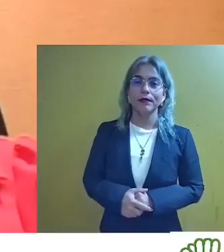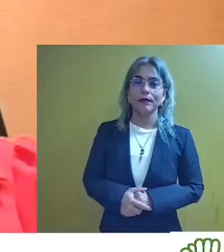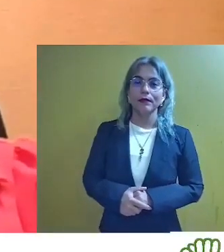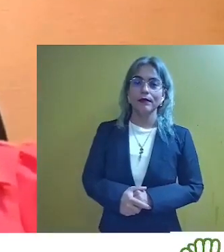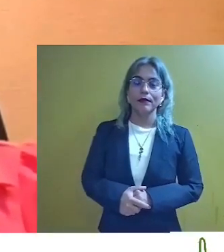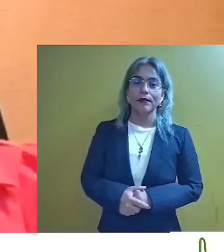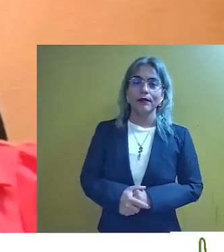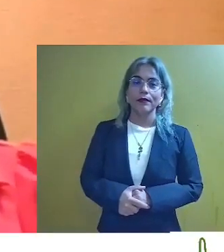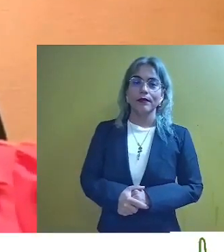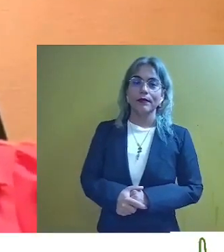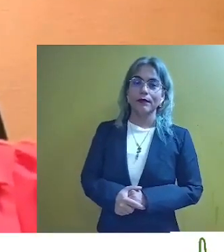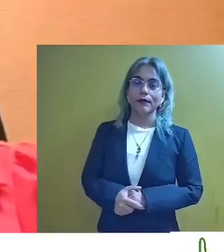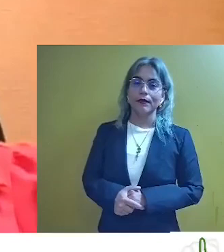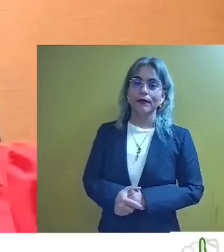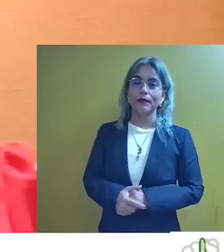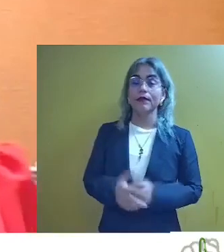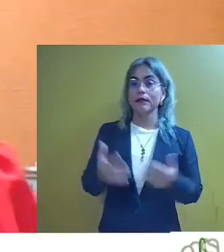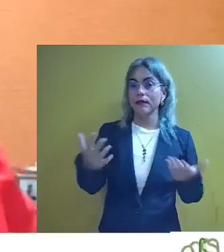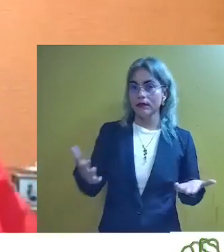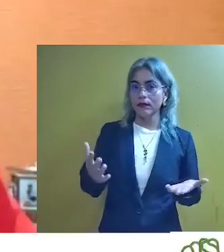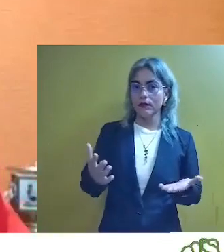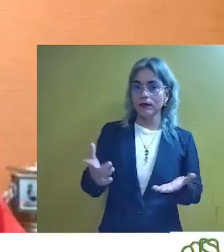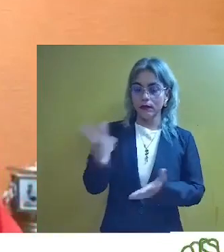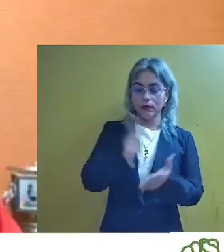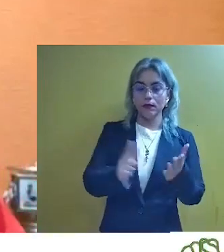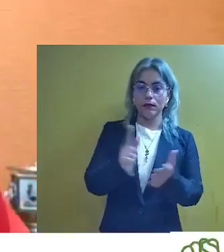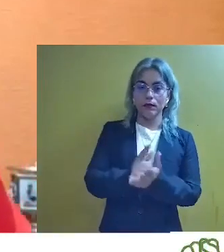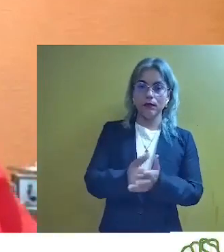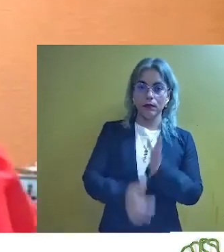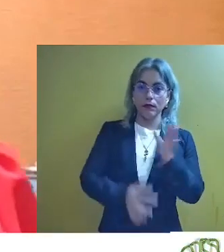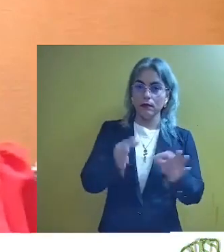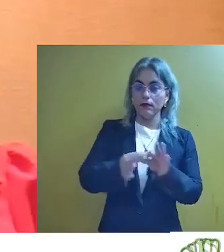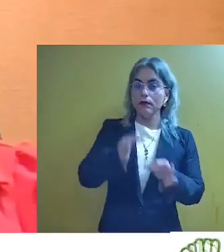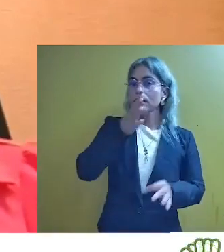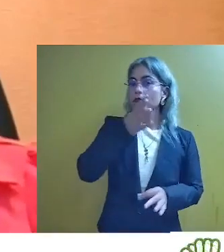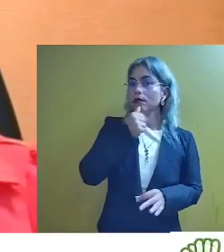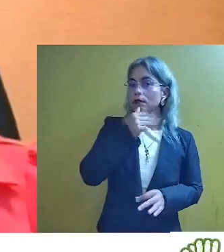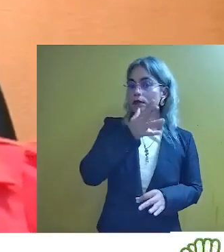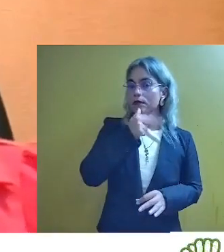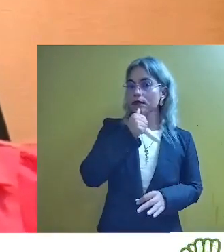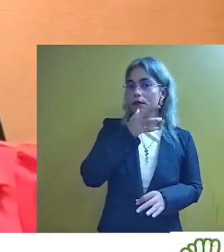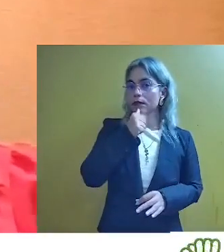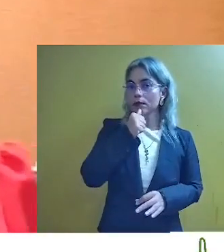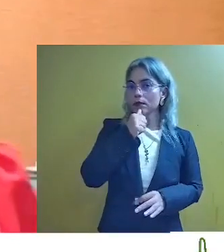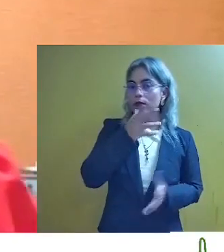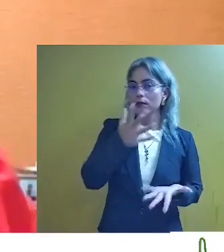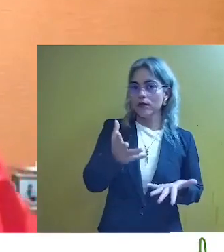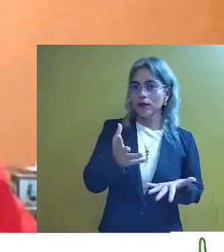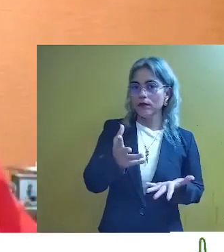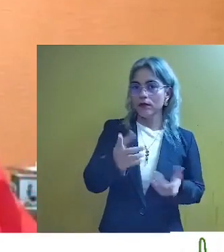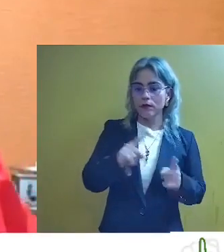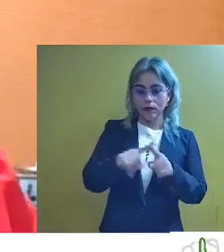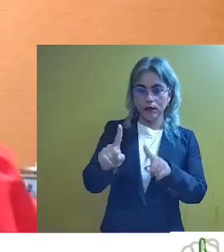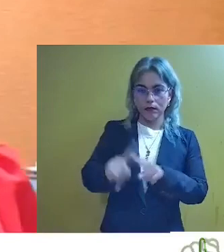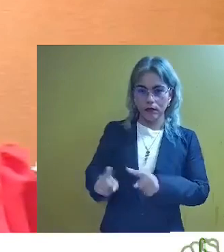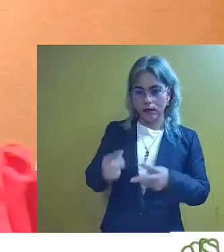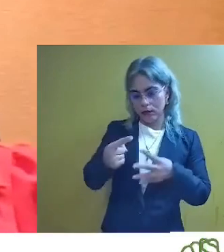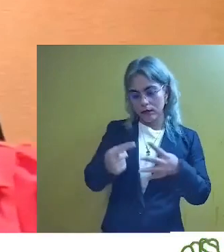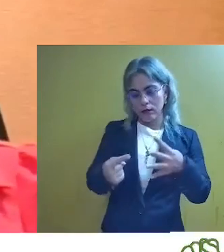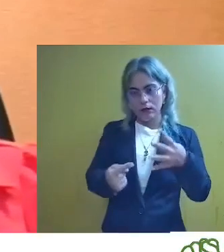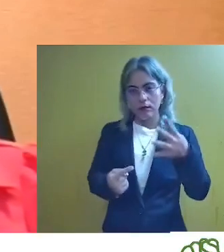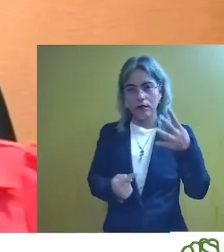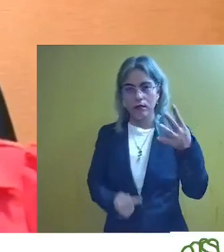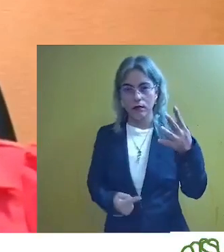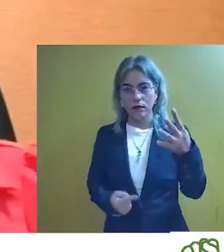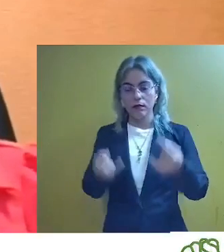que tratándose de una imposibilidad jurídica, las cuestiones que fueron o debieron ser materia de litigio